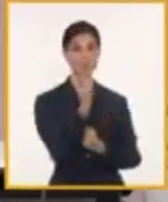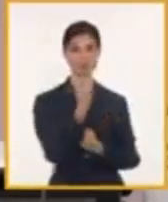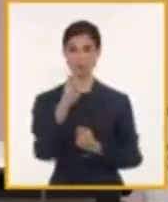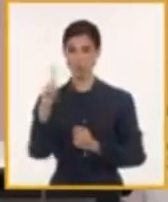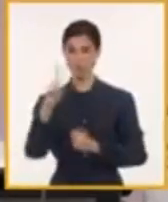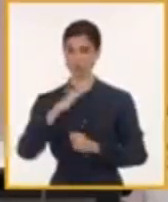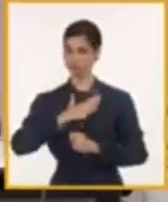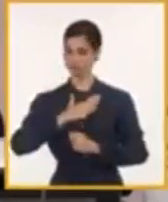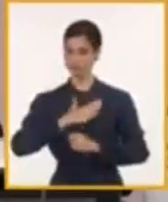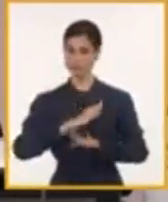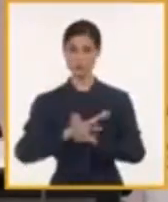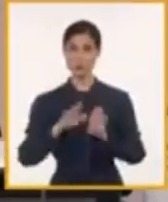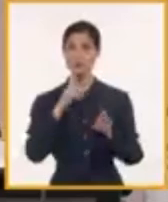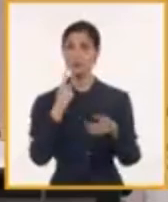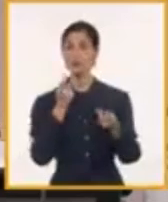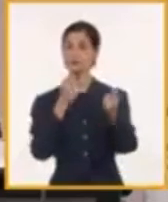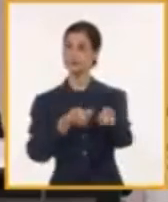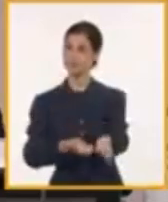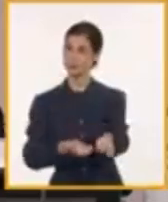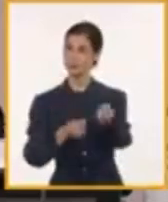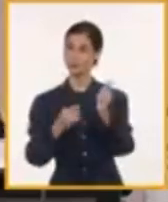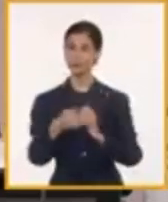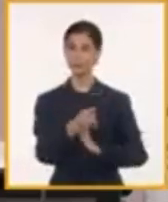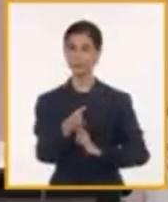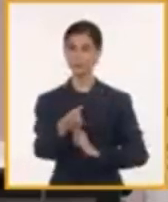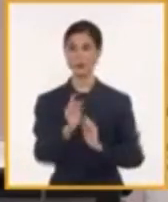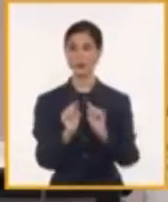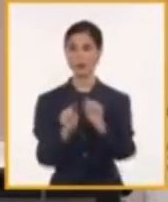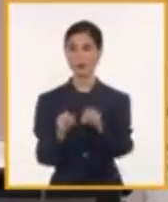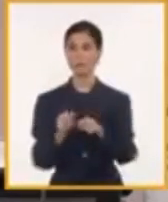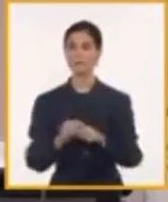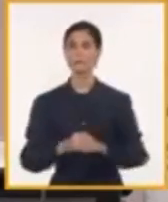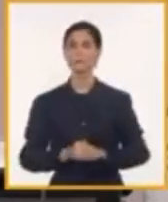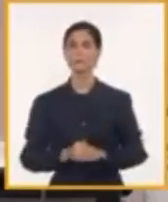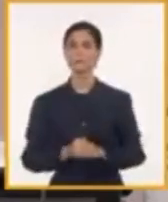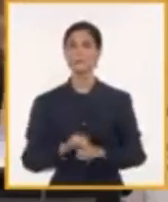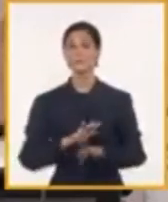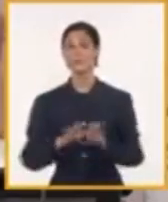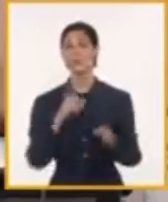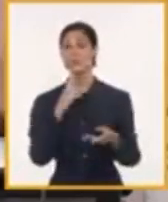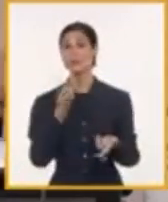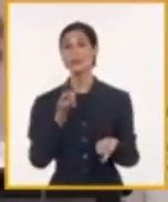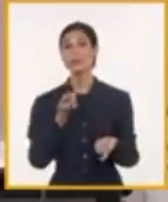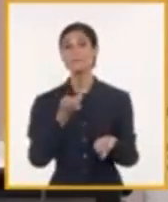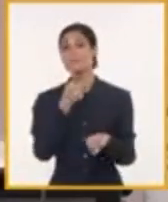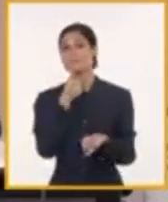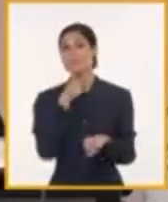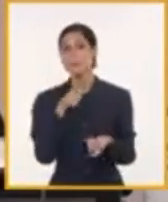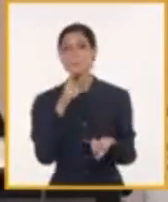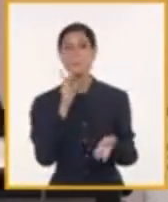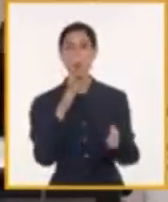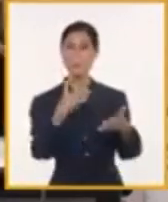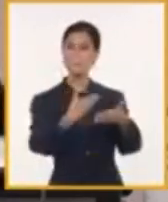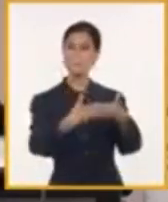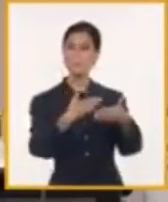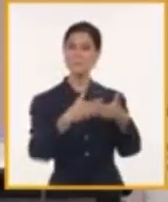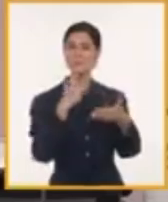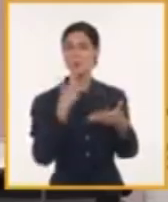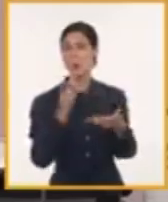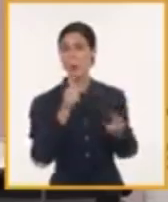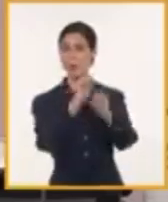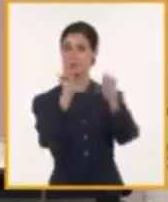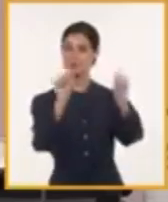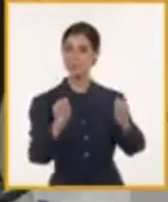toda la estructura de este ministerio. Me gustaría entonces acercarnos a cómo está compuesto hoy el grupo. Me gustaría